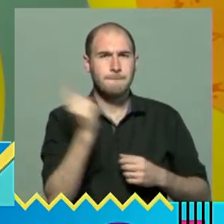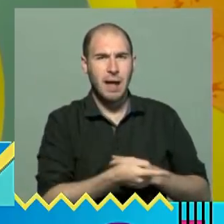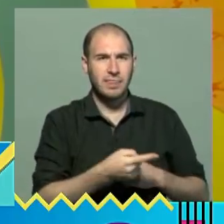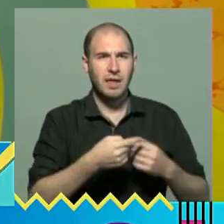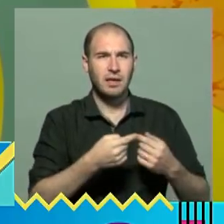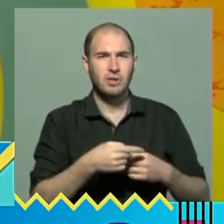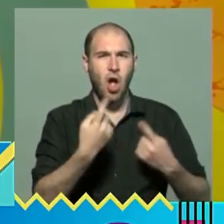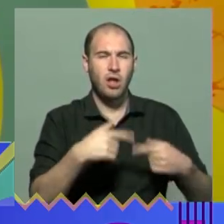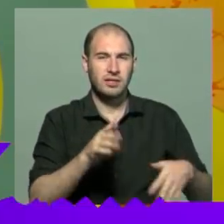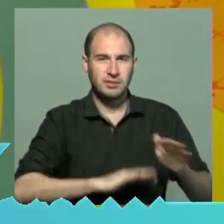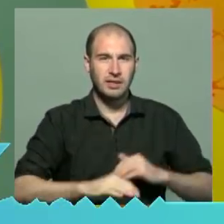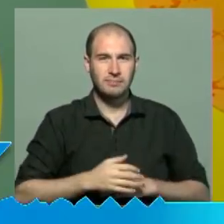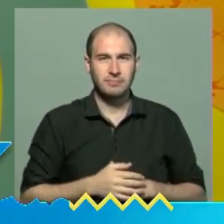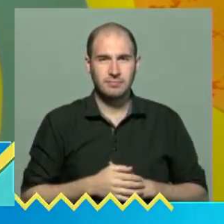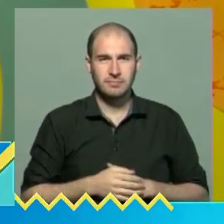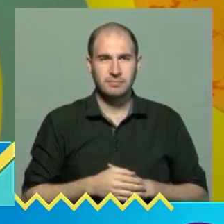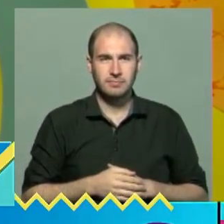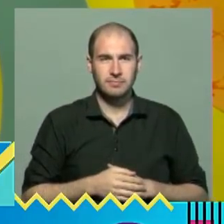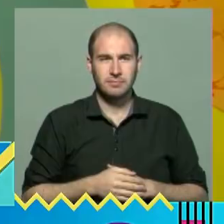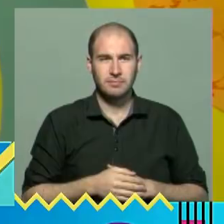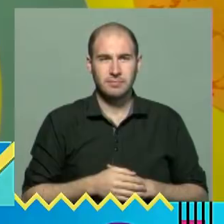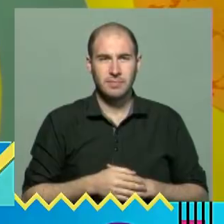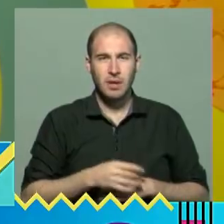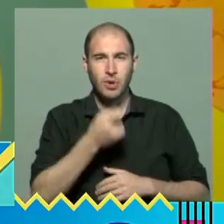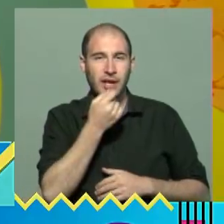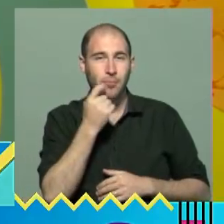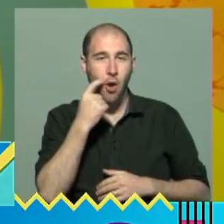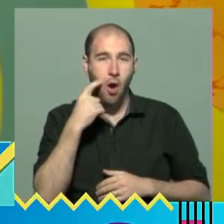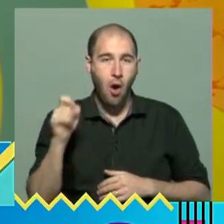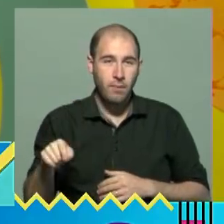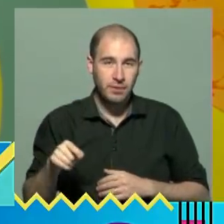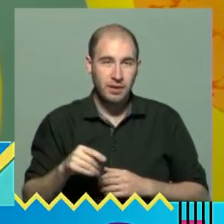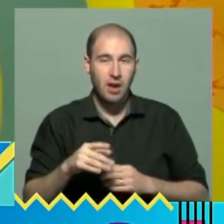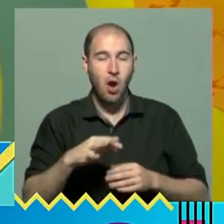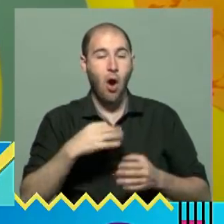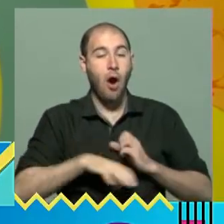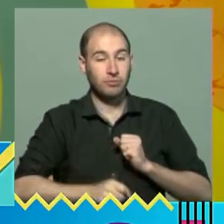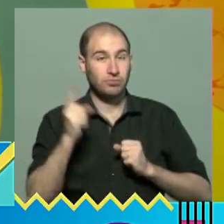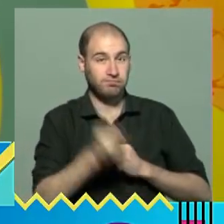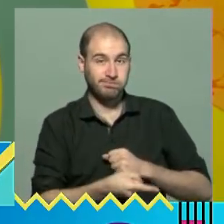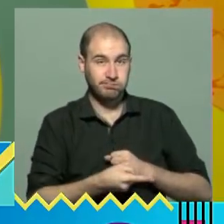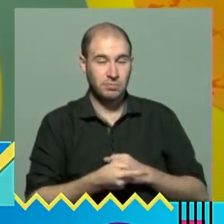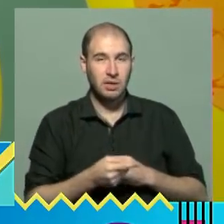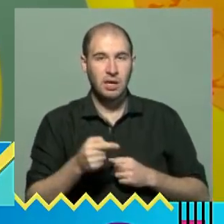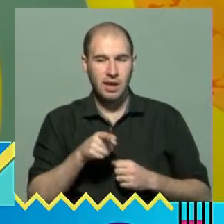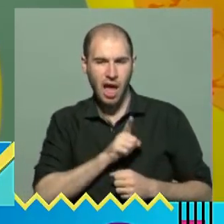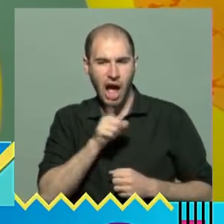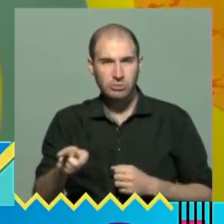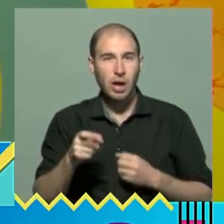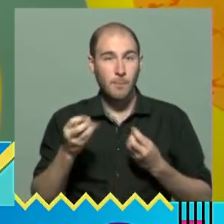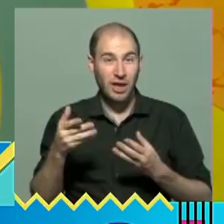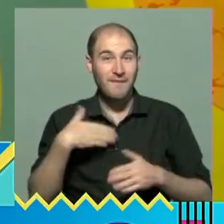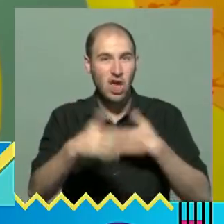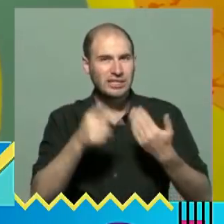hacer cosas. Entonces creo que si un hombre, por ejemplo, obligara a abortar a una mujer, podría acusarlo por esto,